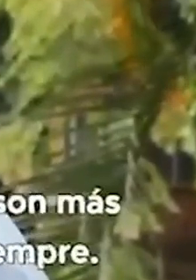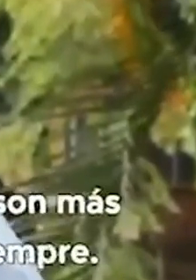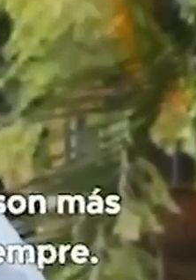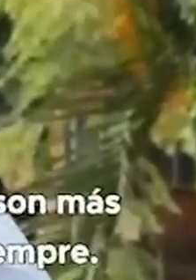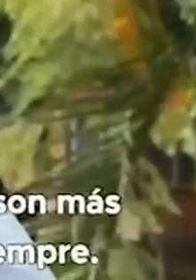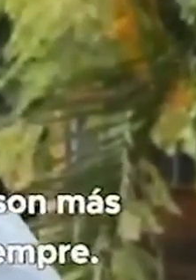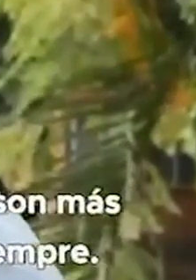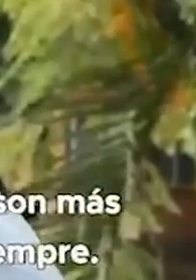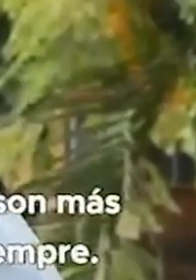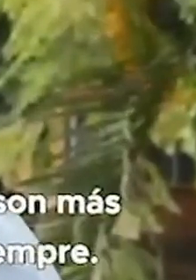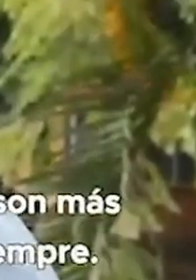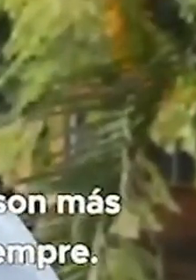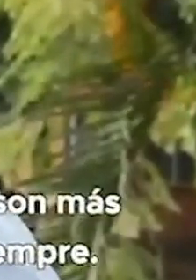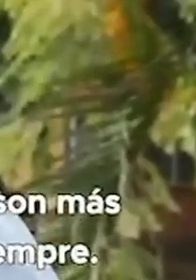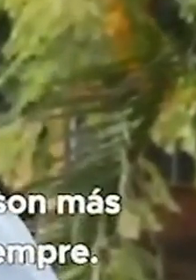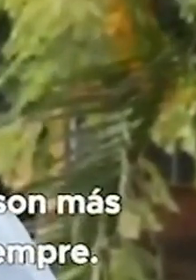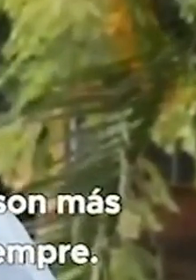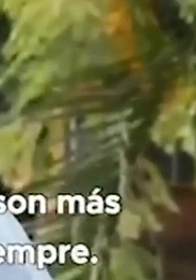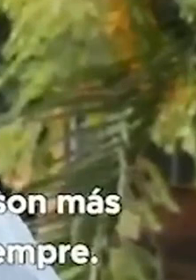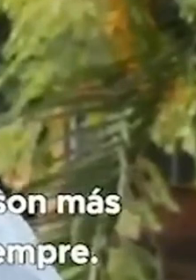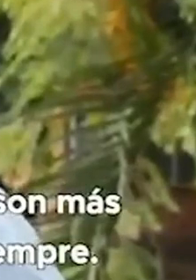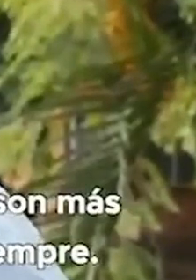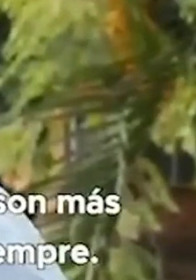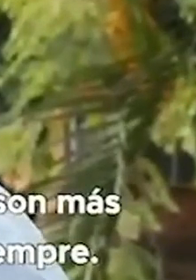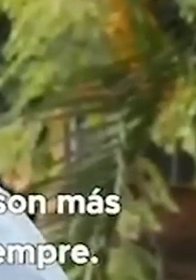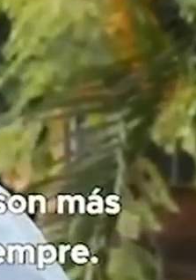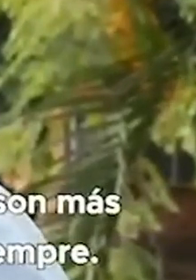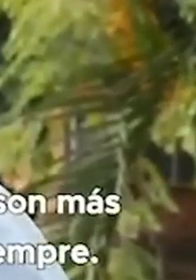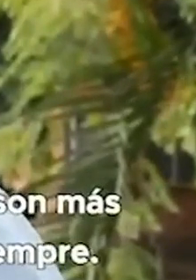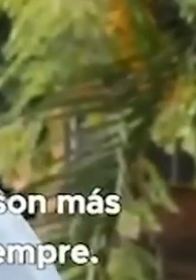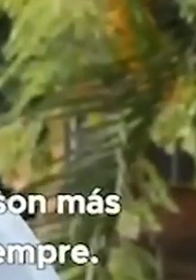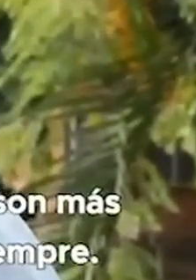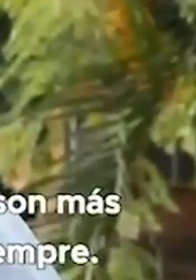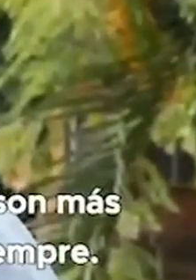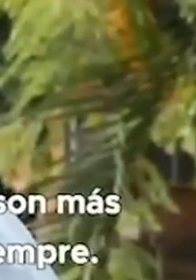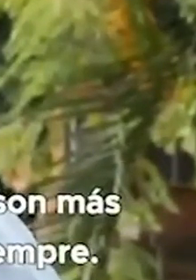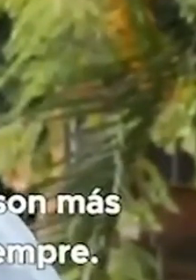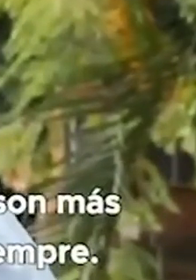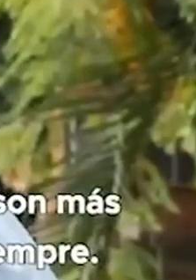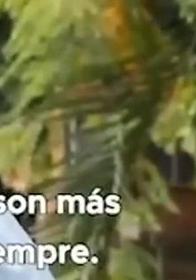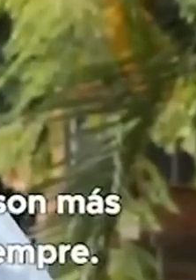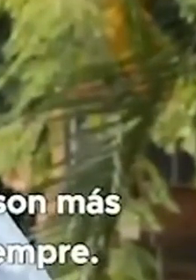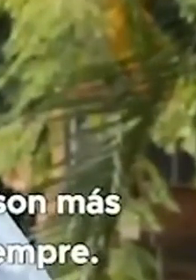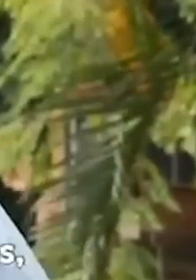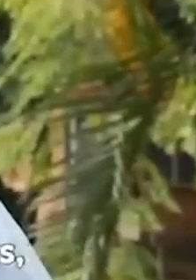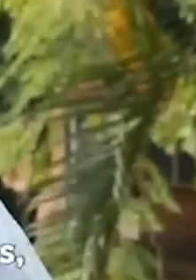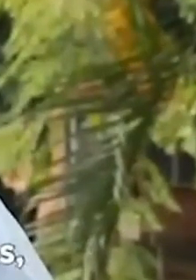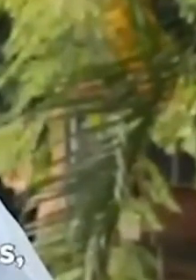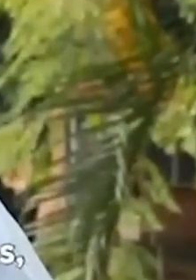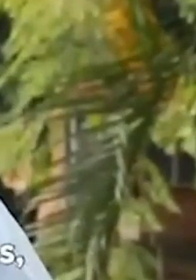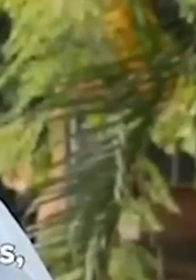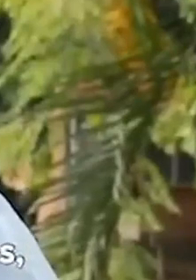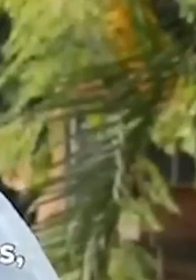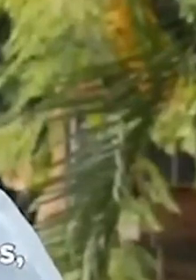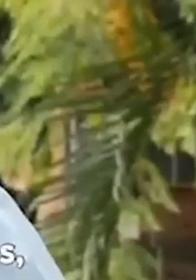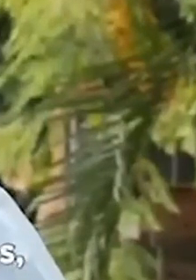significativos para todos nuestros estudiantes, quienes son más de 400.000 y que te van a recordar por siempre. Te